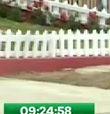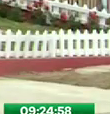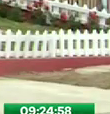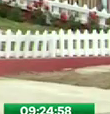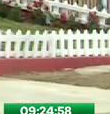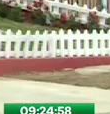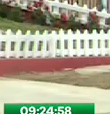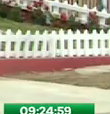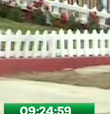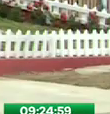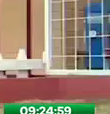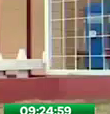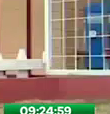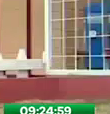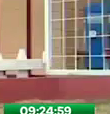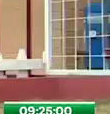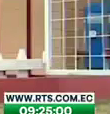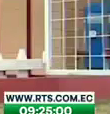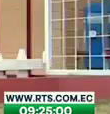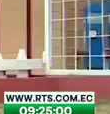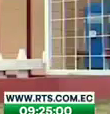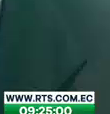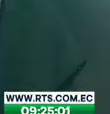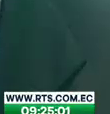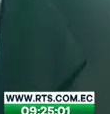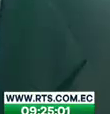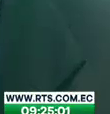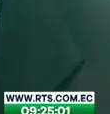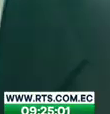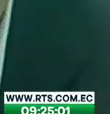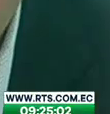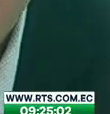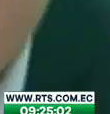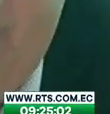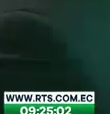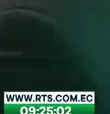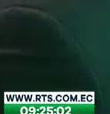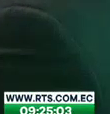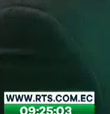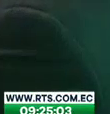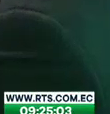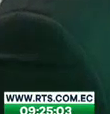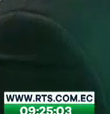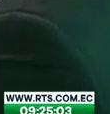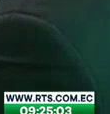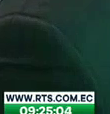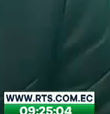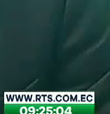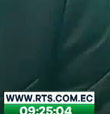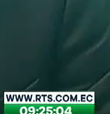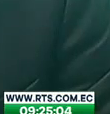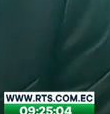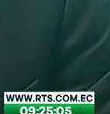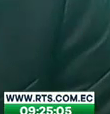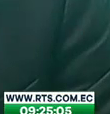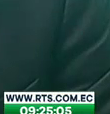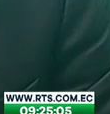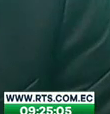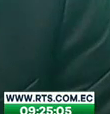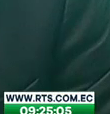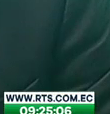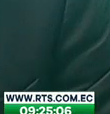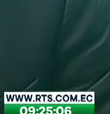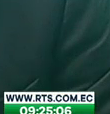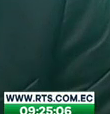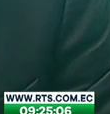casas usadas o nuevas cuyo avalúo podría ir desde 25 hasta 130 mil dólares 25 años plazo